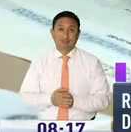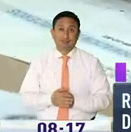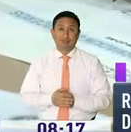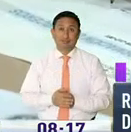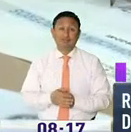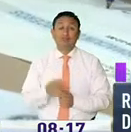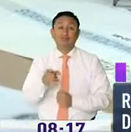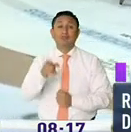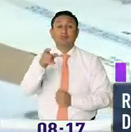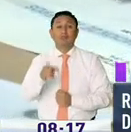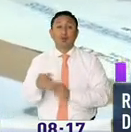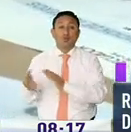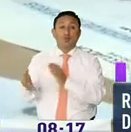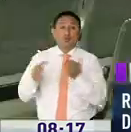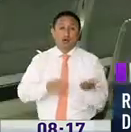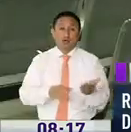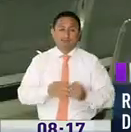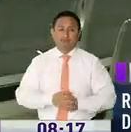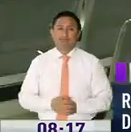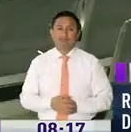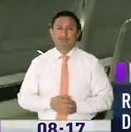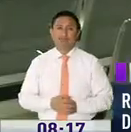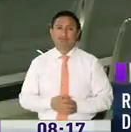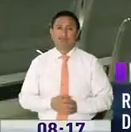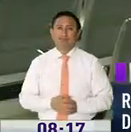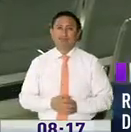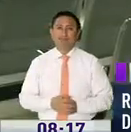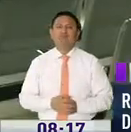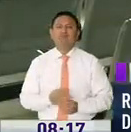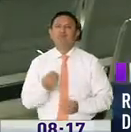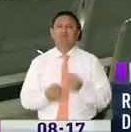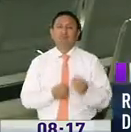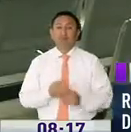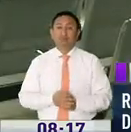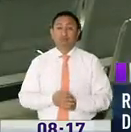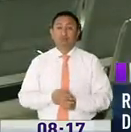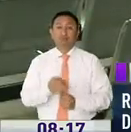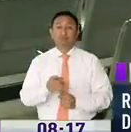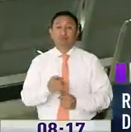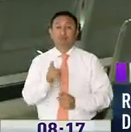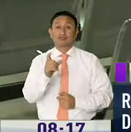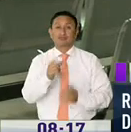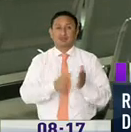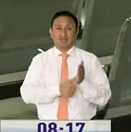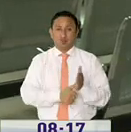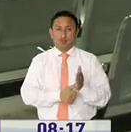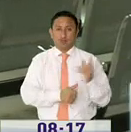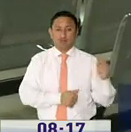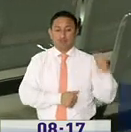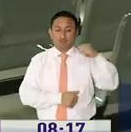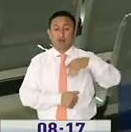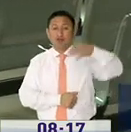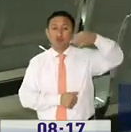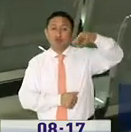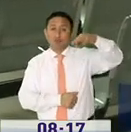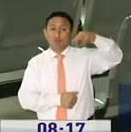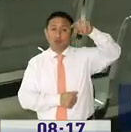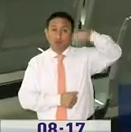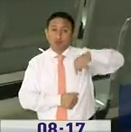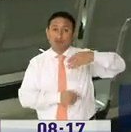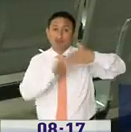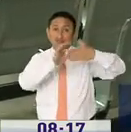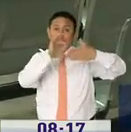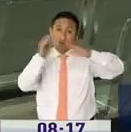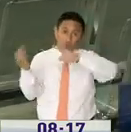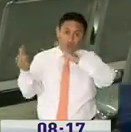el registro de defunciones. Lo que tienen que hacer es acercarse con su cédula de identidad, entregar el documento de estadístico